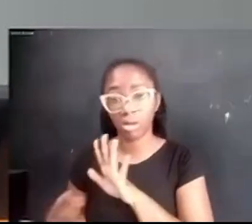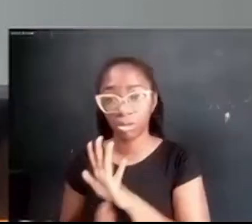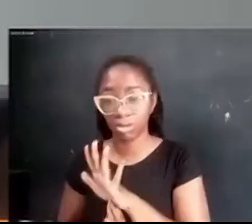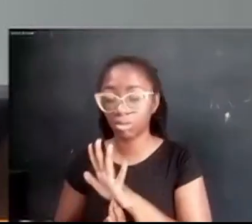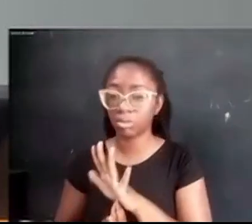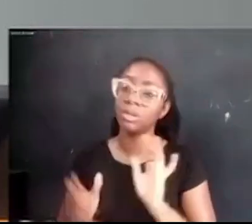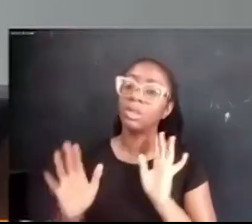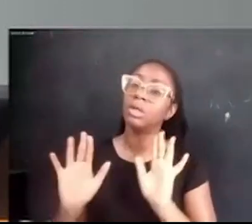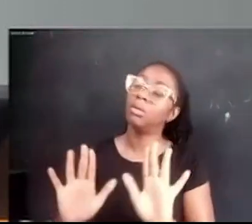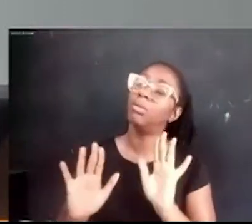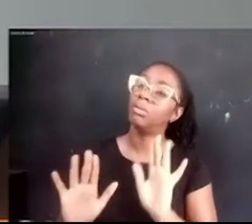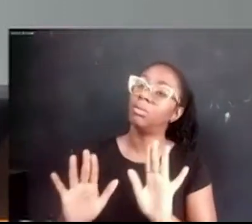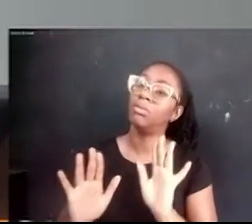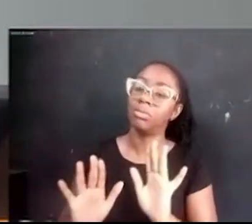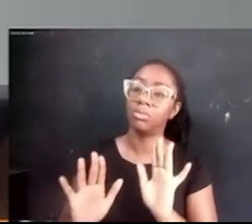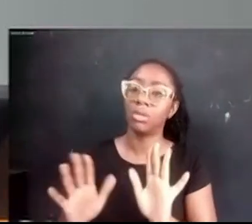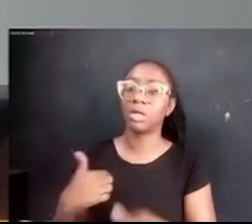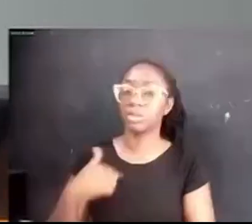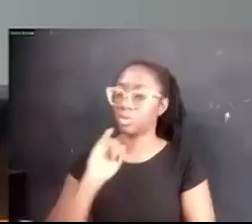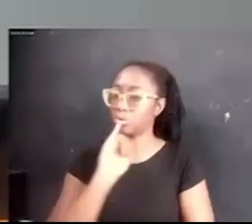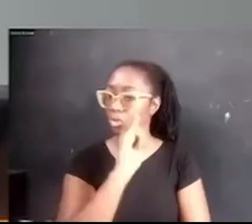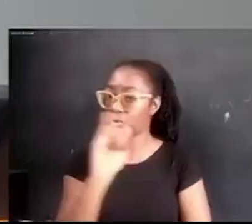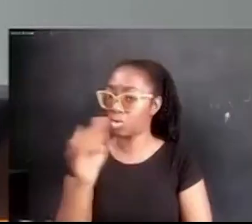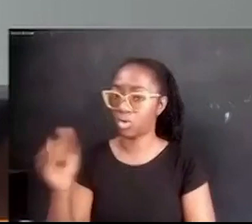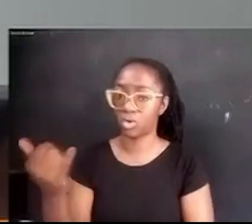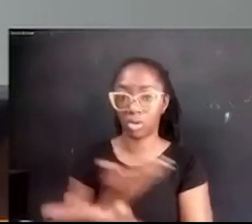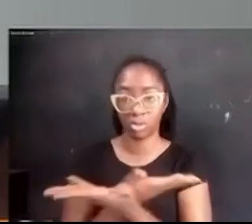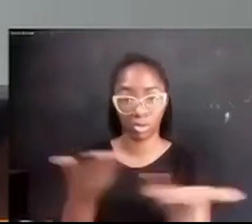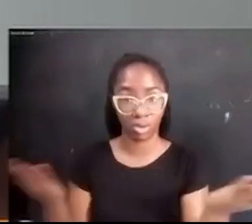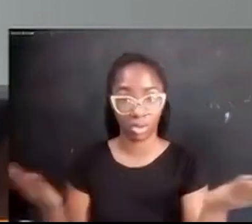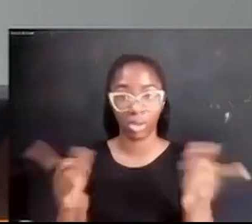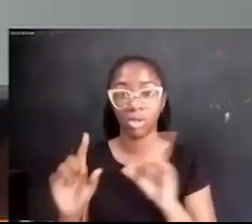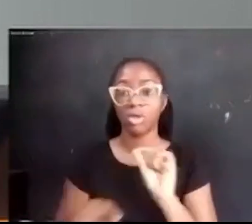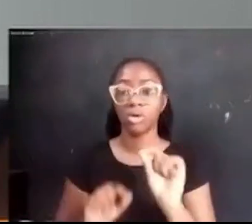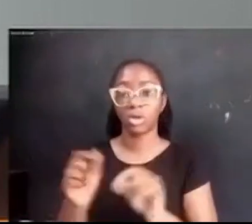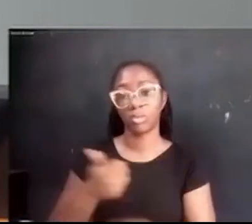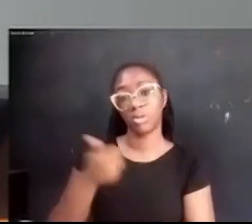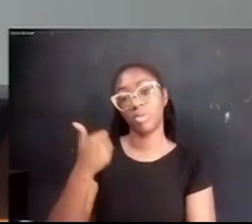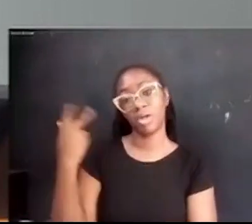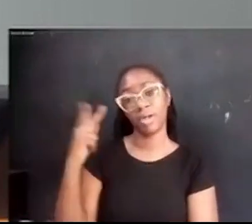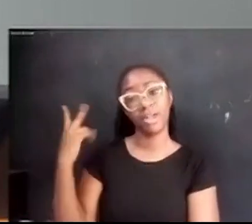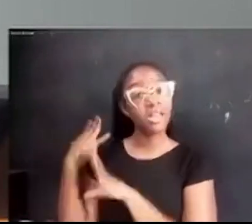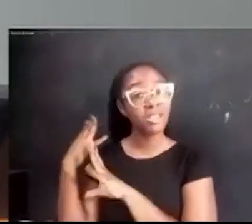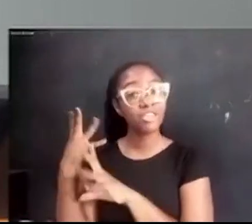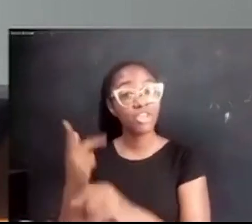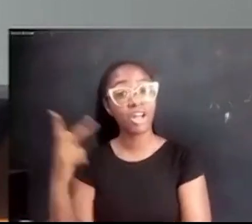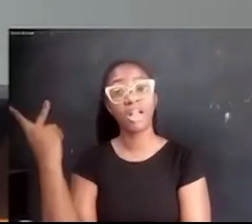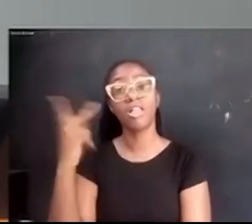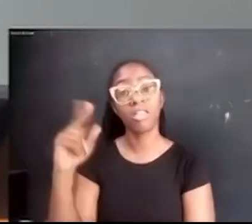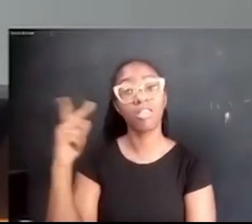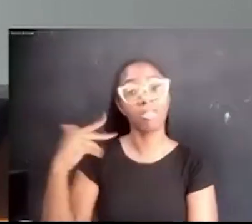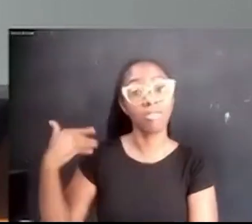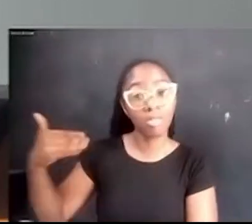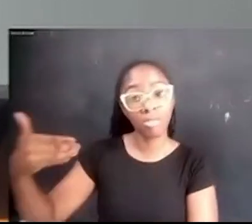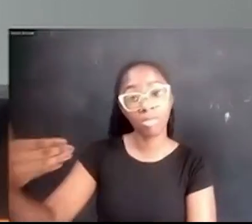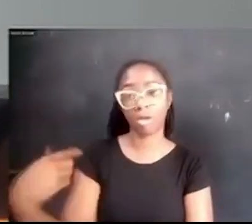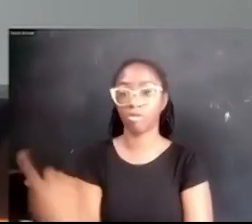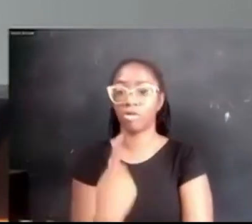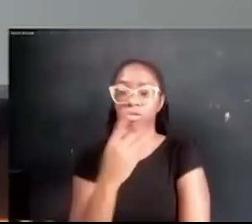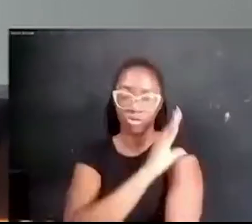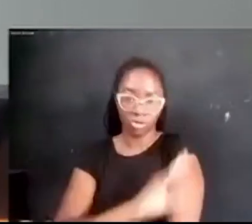que quiero contarles es primero la historia de la solidificación de nuestra cultura